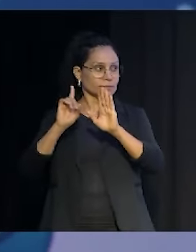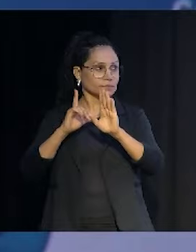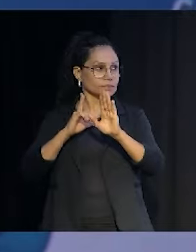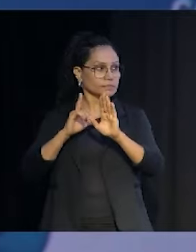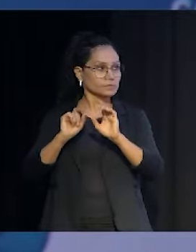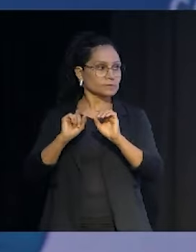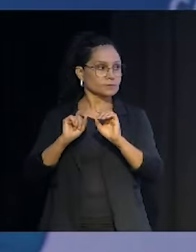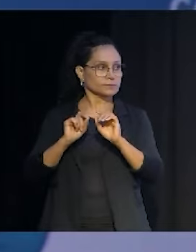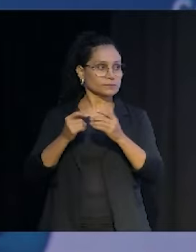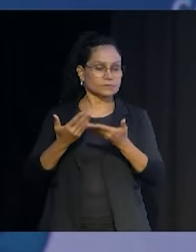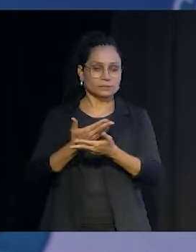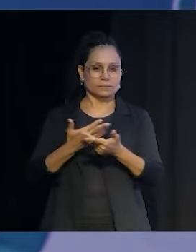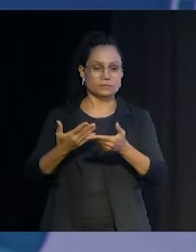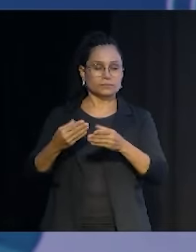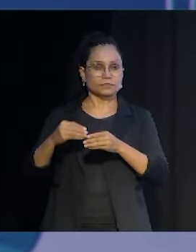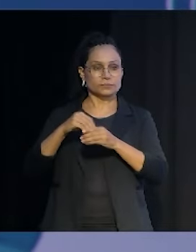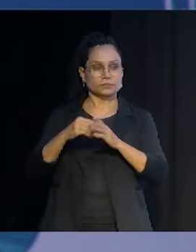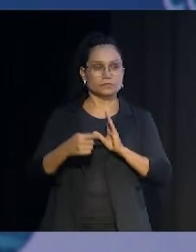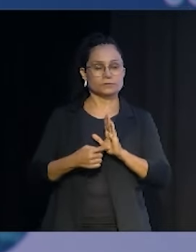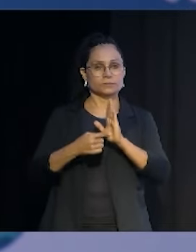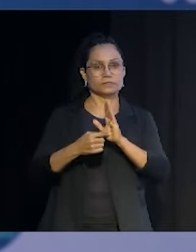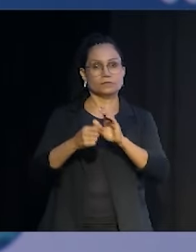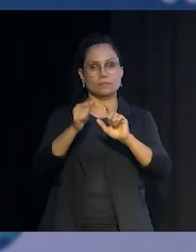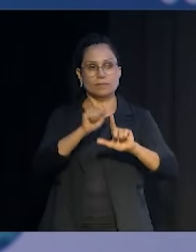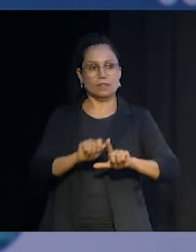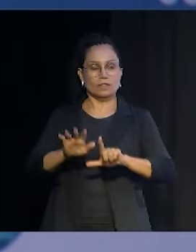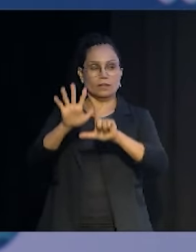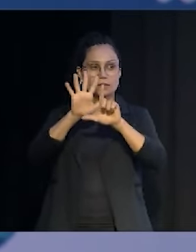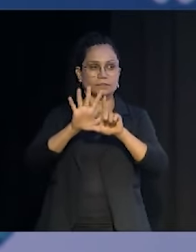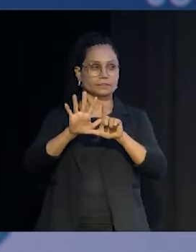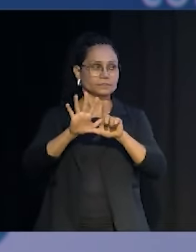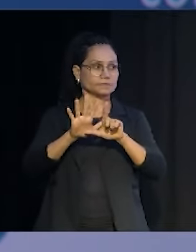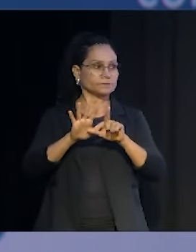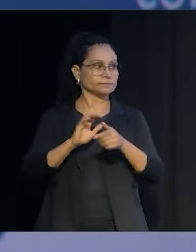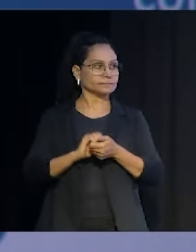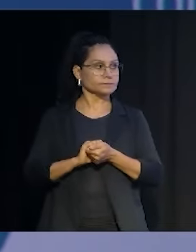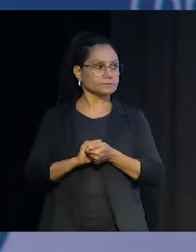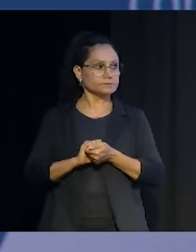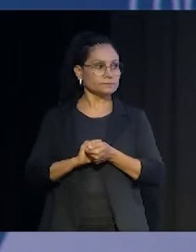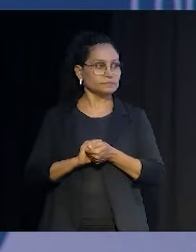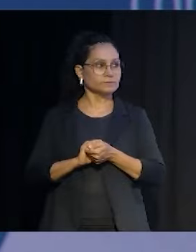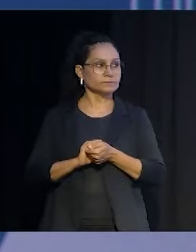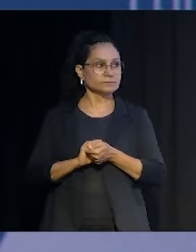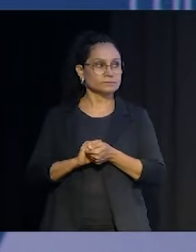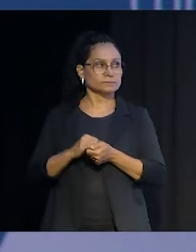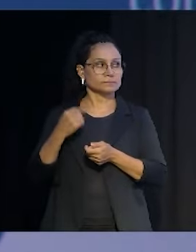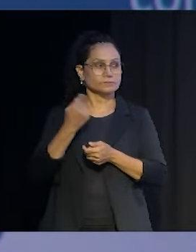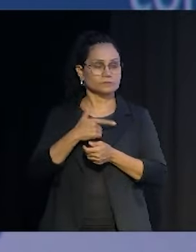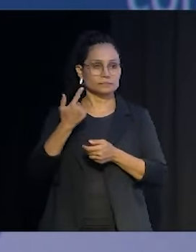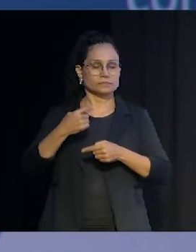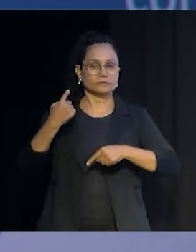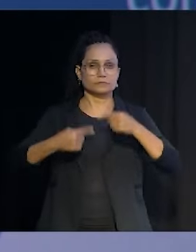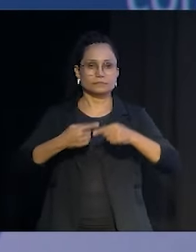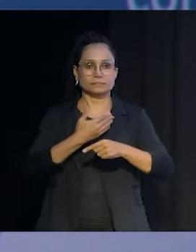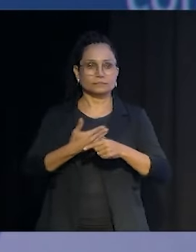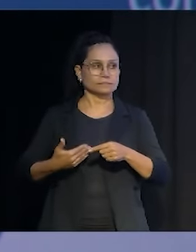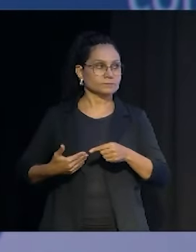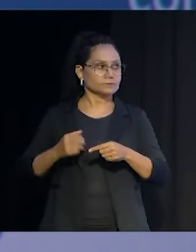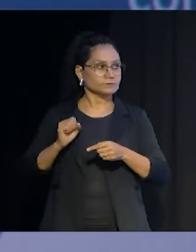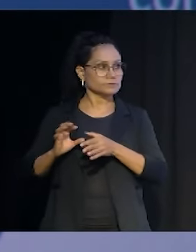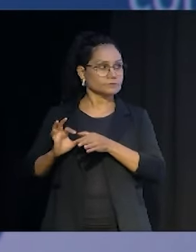avanzado mucho. Vamos a hacer mucho más, como fue colocado aquí en el penúltimo slide. Tenemos mucho a hacer.